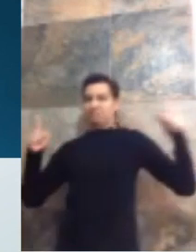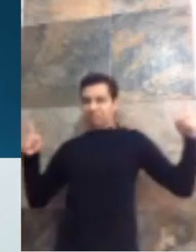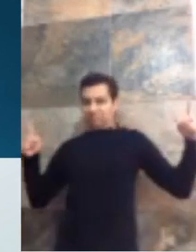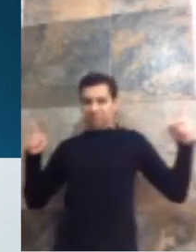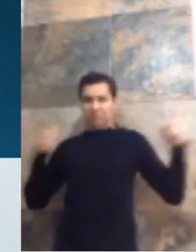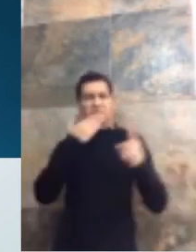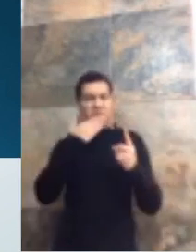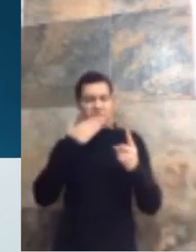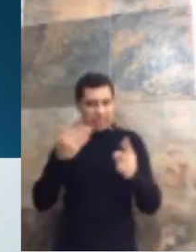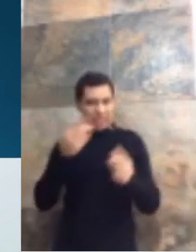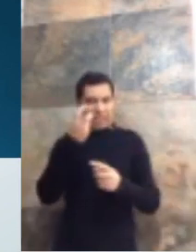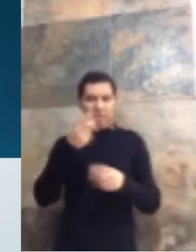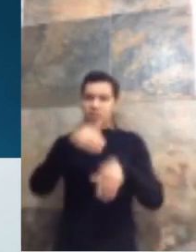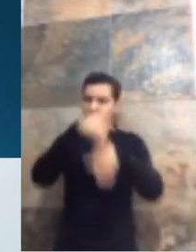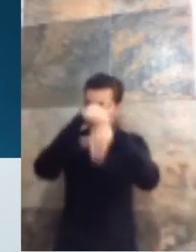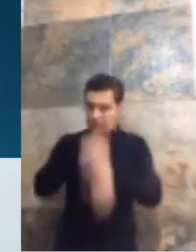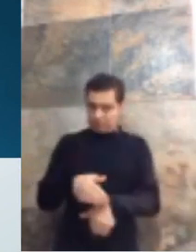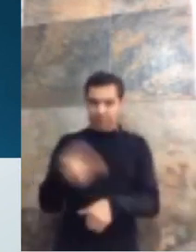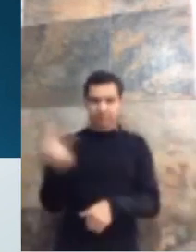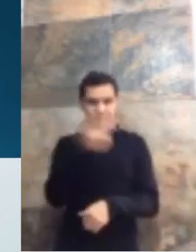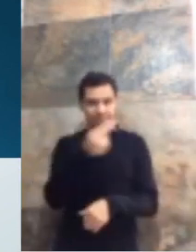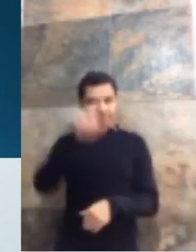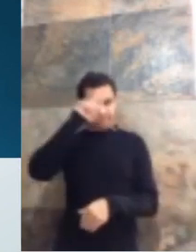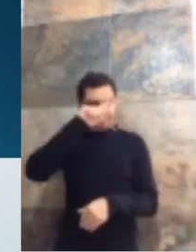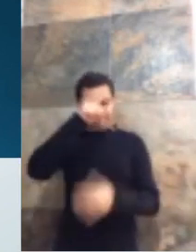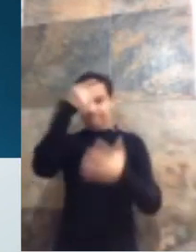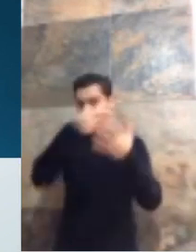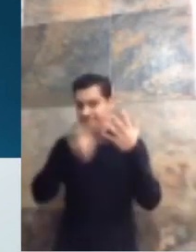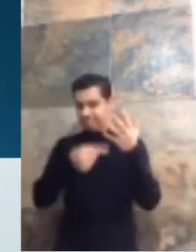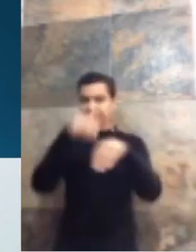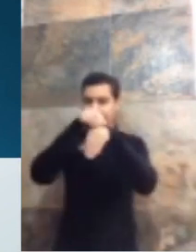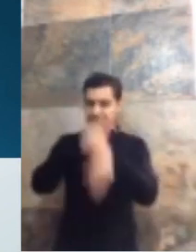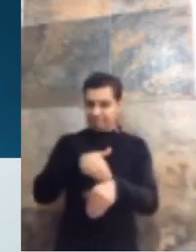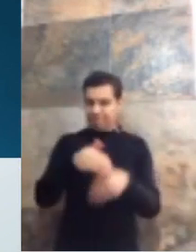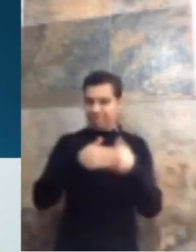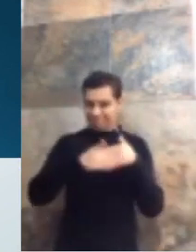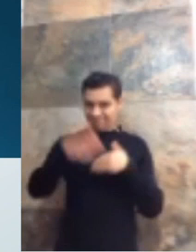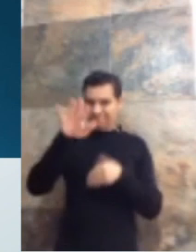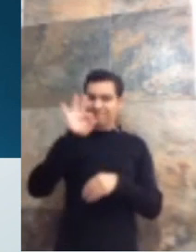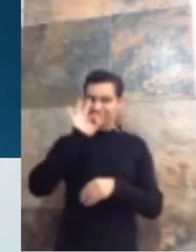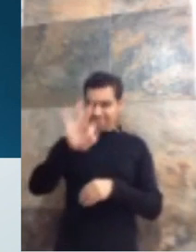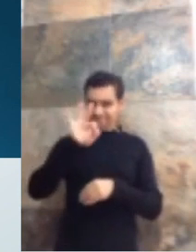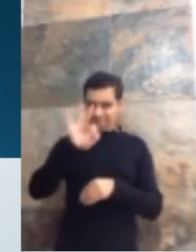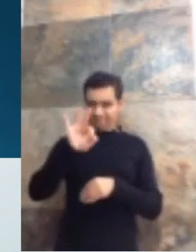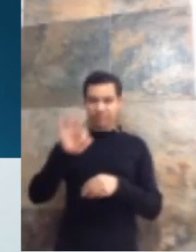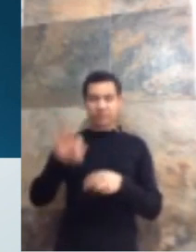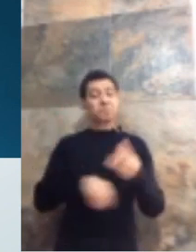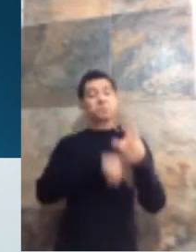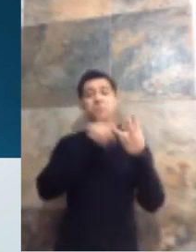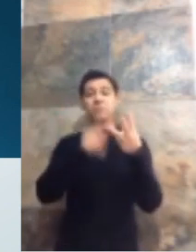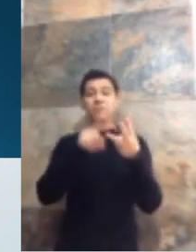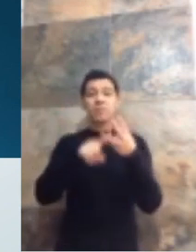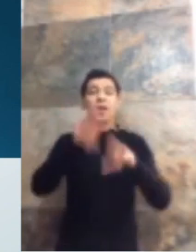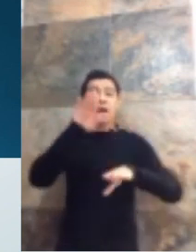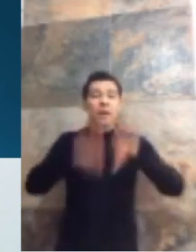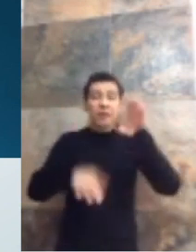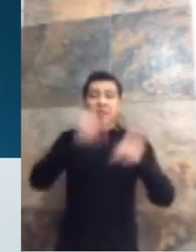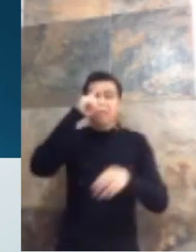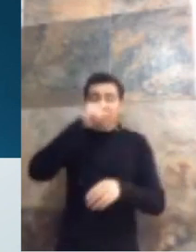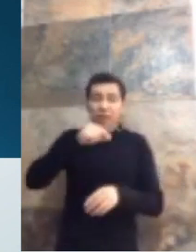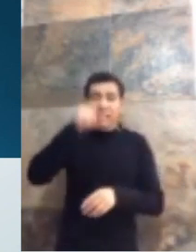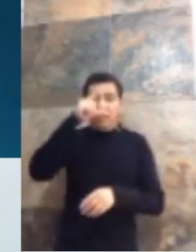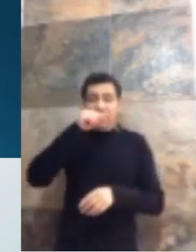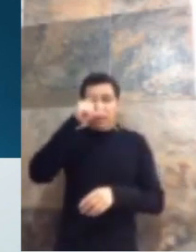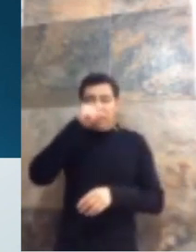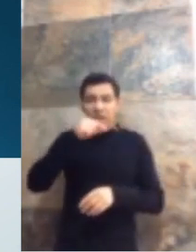etc. También hay que orientar en que hay que aprender, vamos a tener fallas. Ojalá y estas fallas